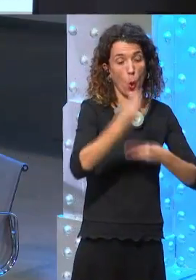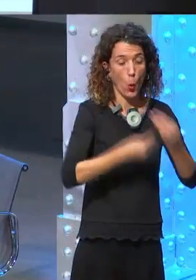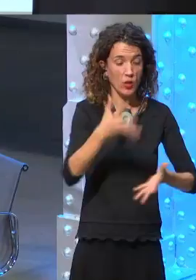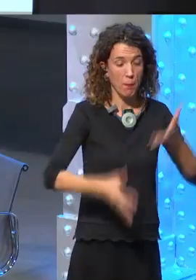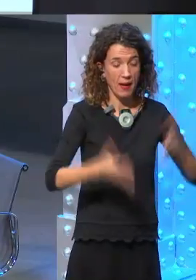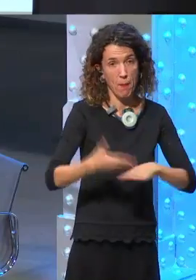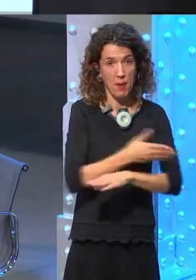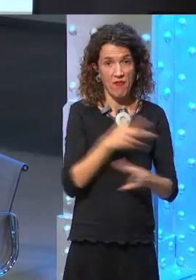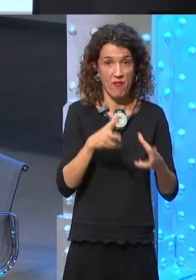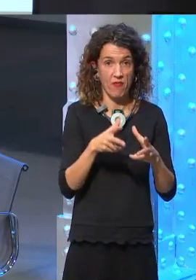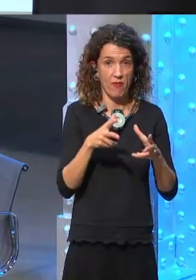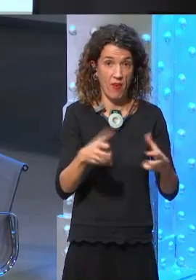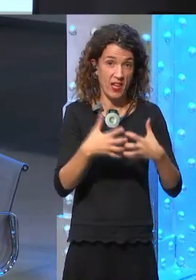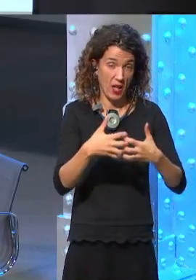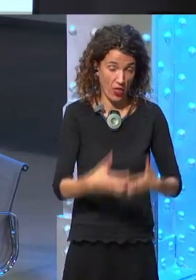para prefabricación.